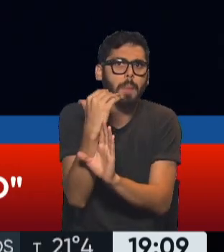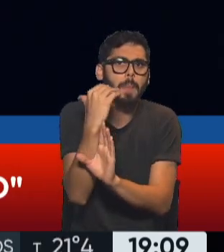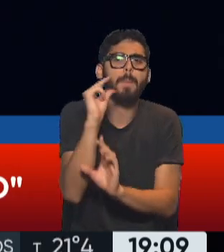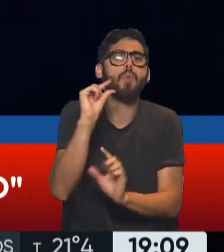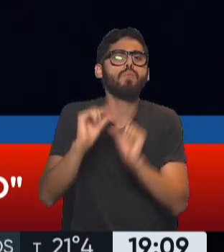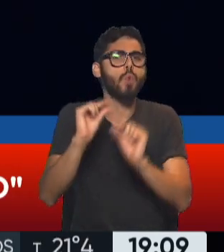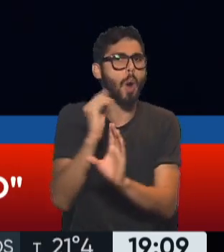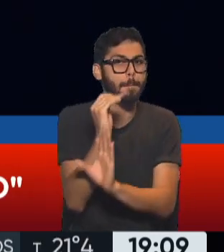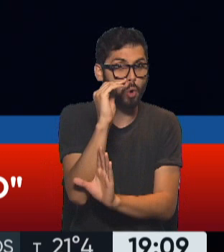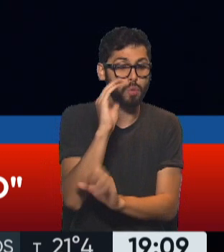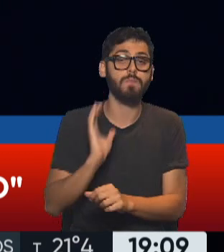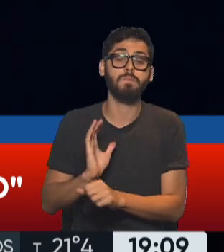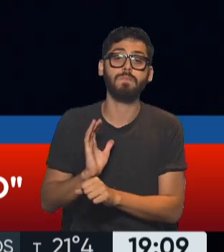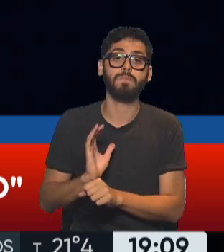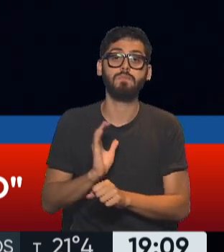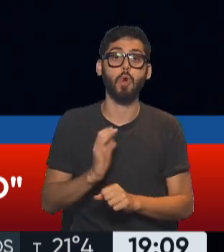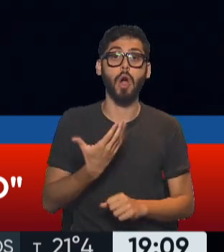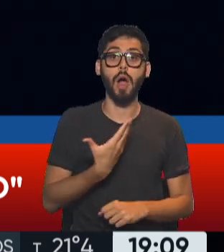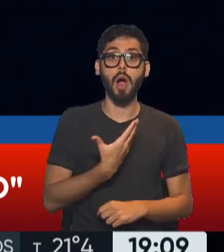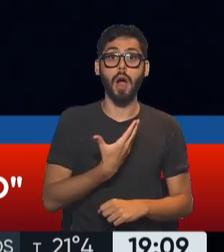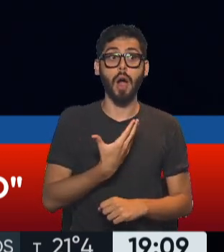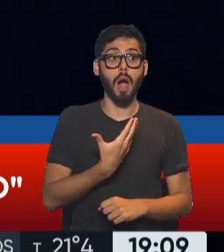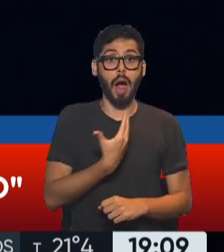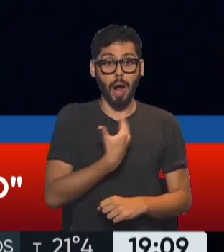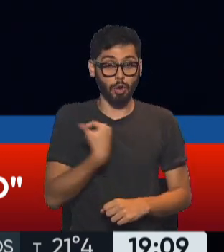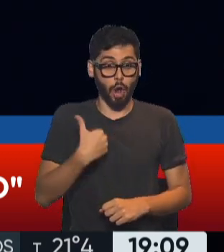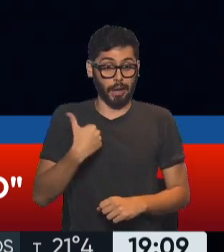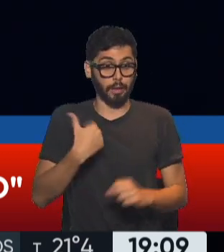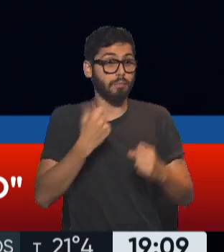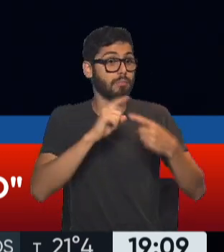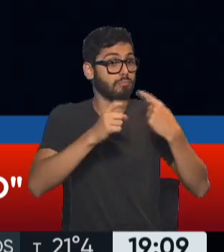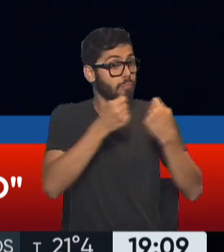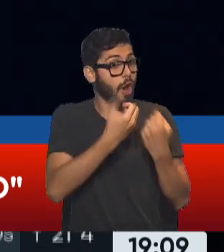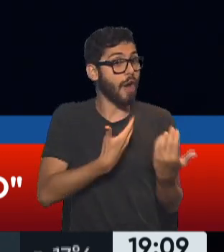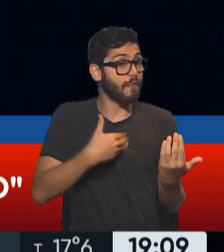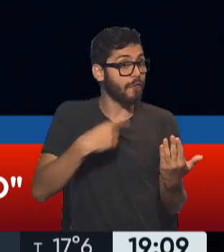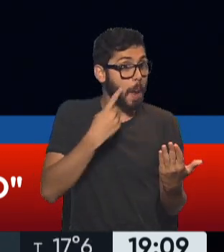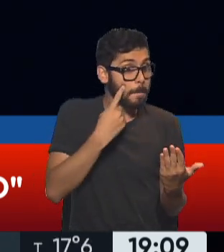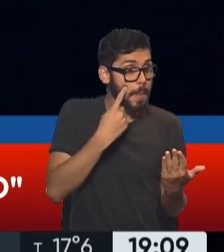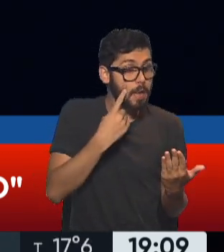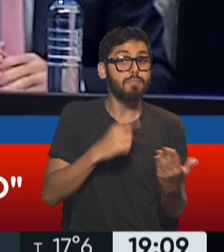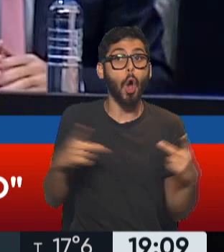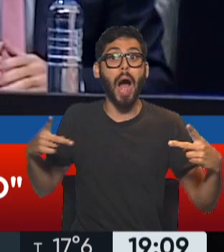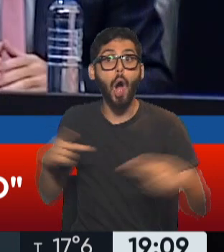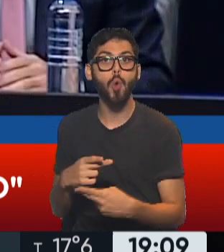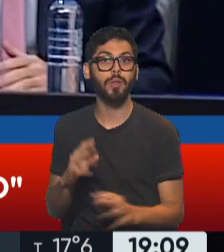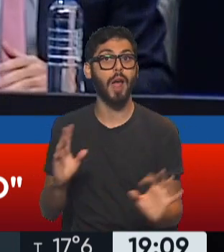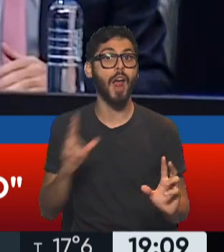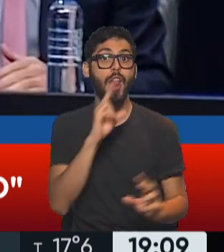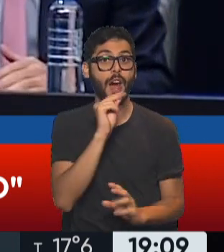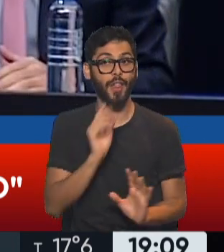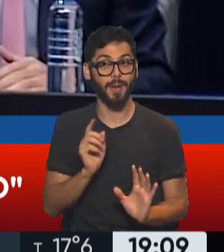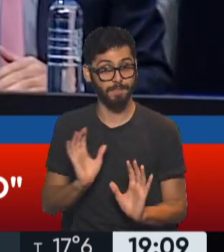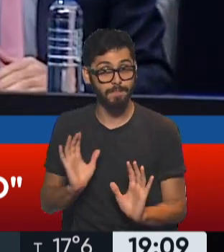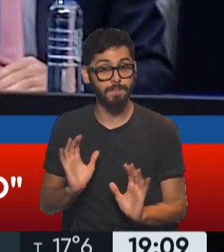Argentina pueda llegar a un acuerdo de políticas con el Fondo Monetario Internacional sin que haya políticas de ajuste.